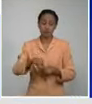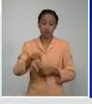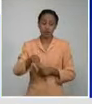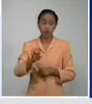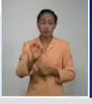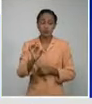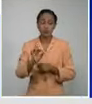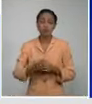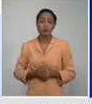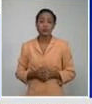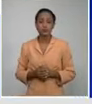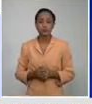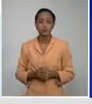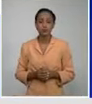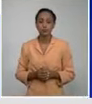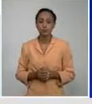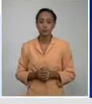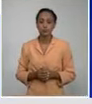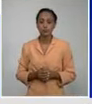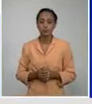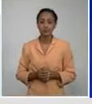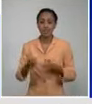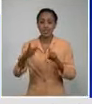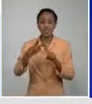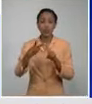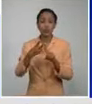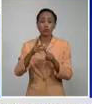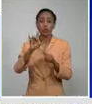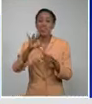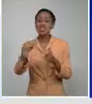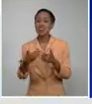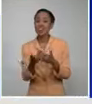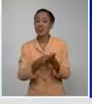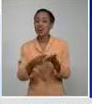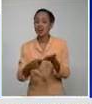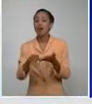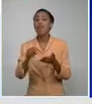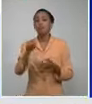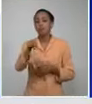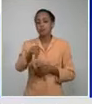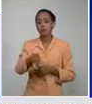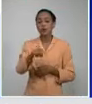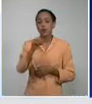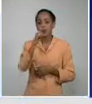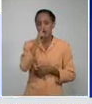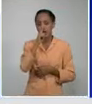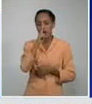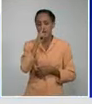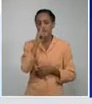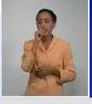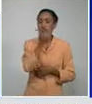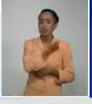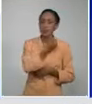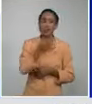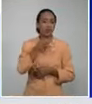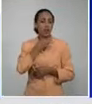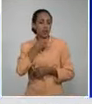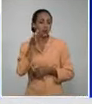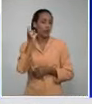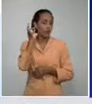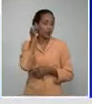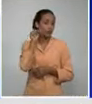partir de la segunda quincena de noviembre, diciembre, enero, febrero, ahí se puede ver,